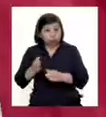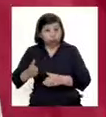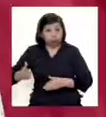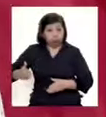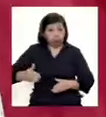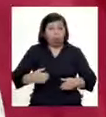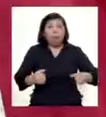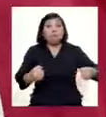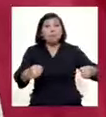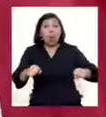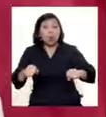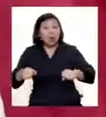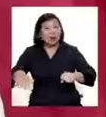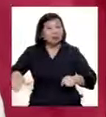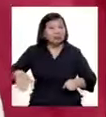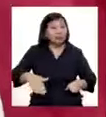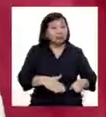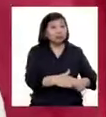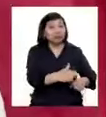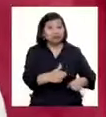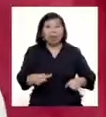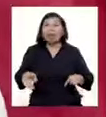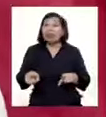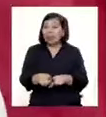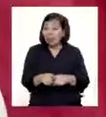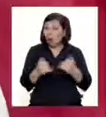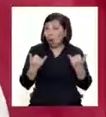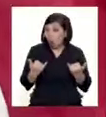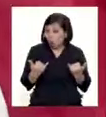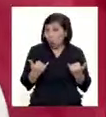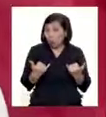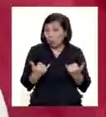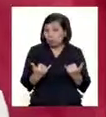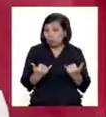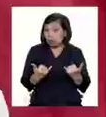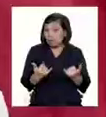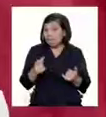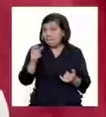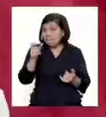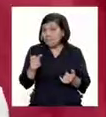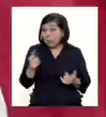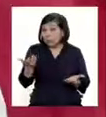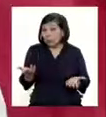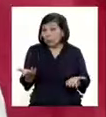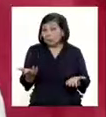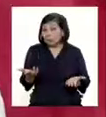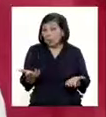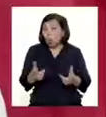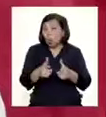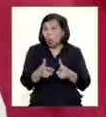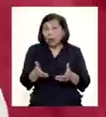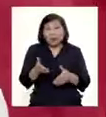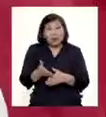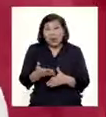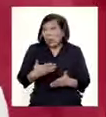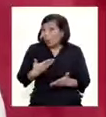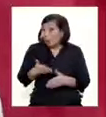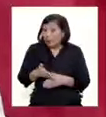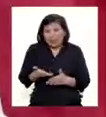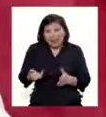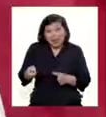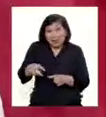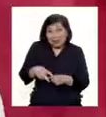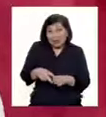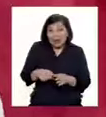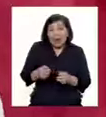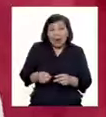con sus motocicletas, incluso la propia unidad de halcones el día de hoy está transportando ciudadanos que de lugares inaccesibles no pueden llegar